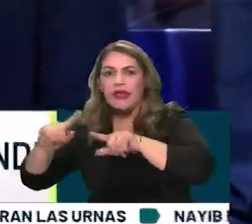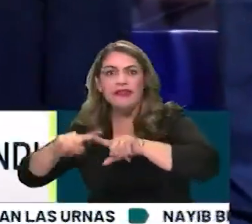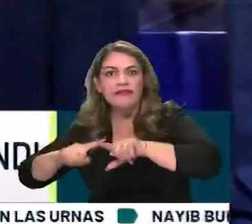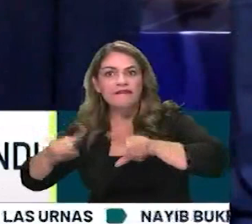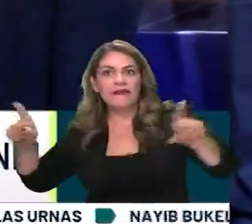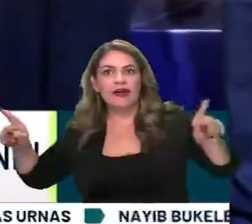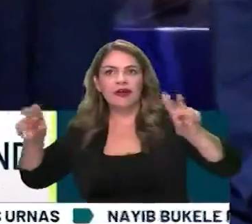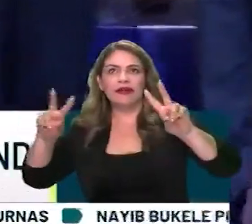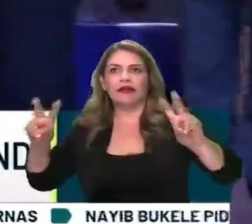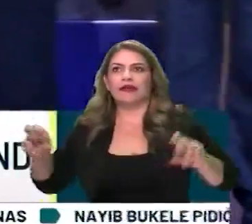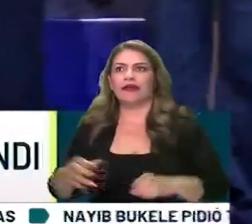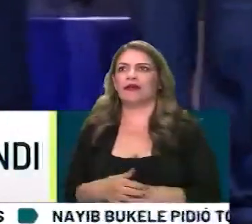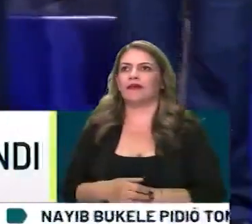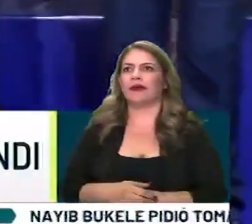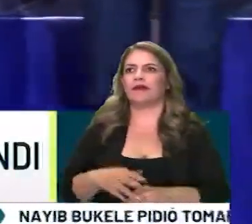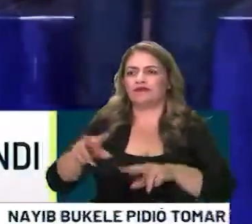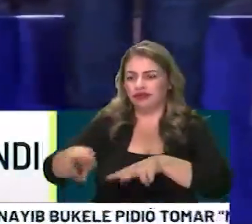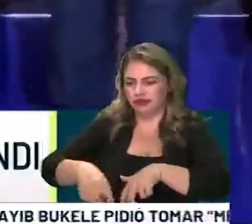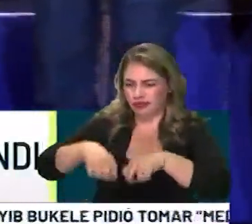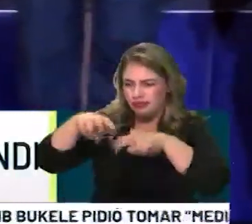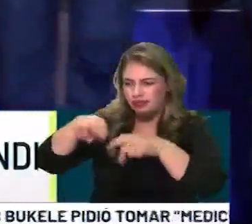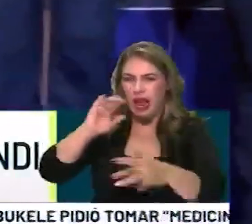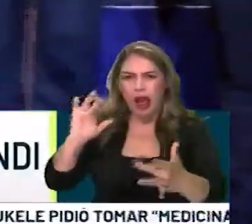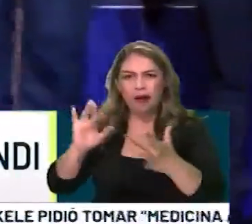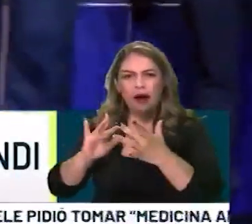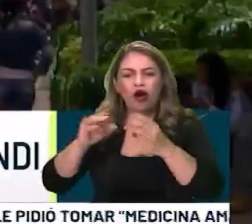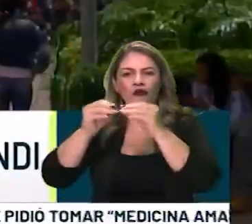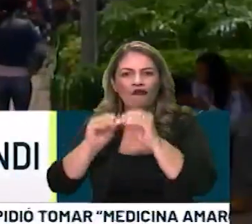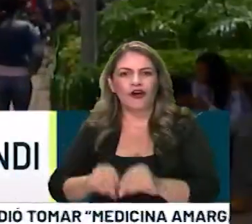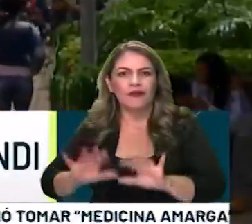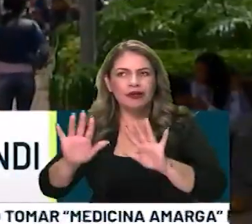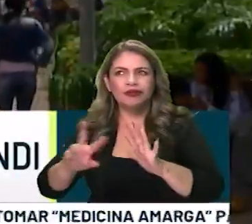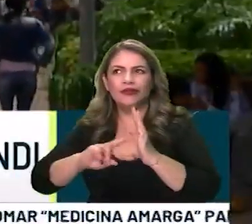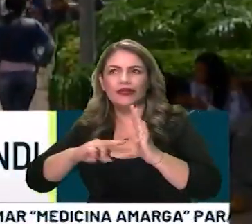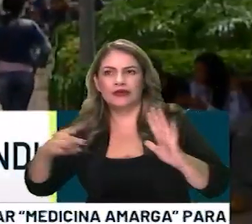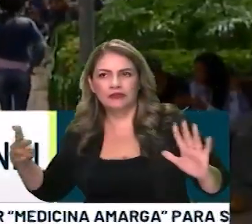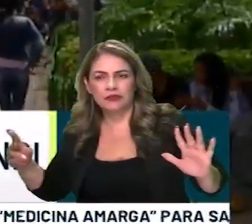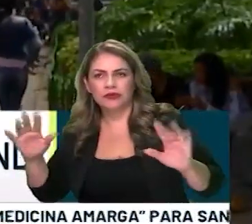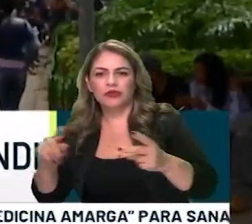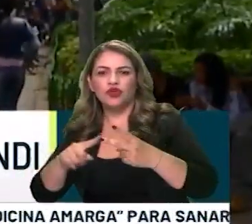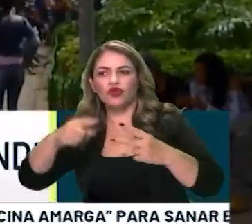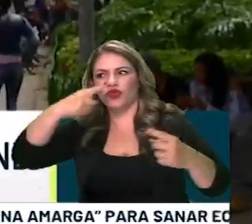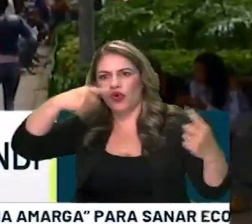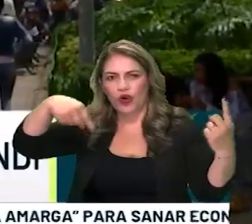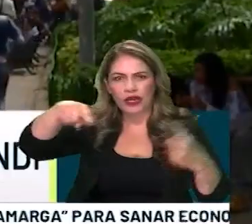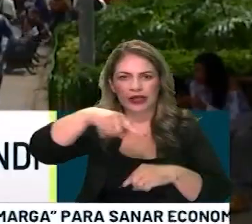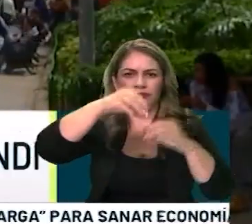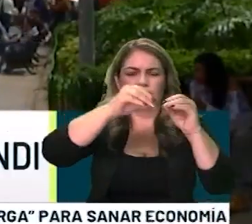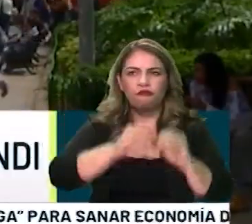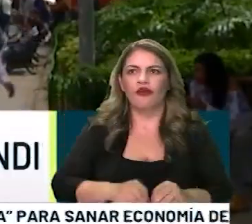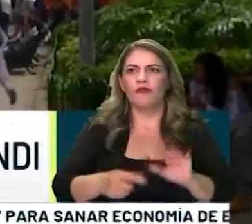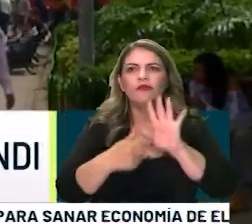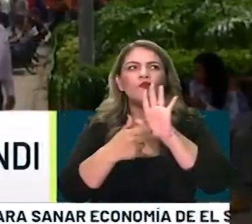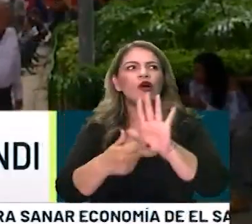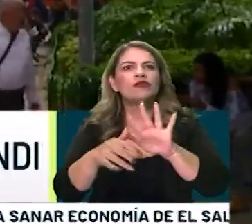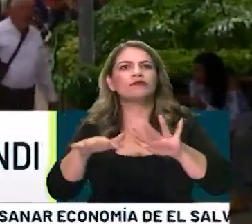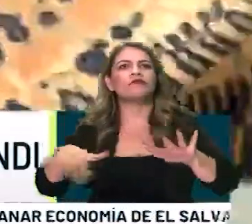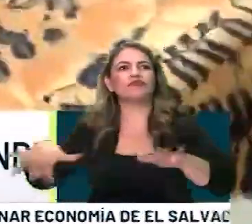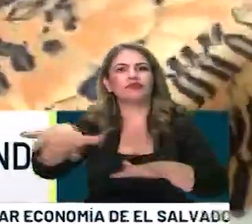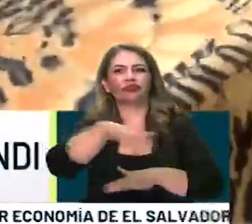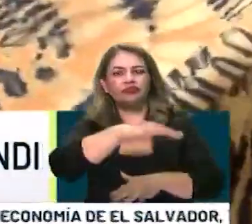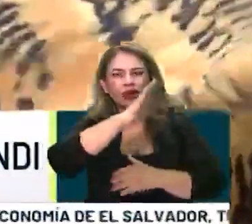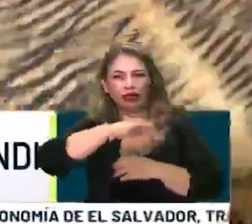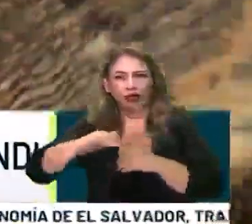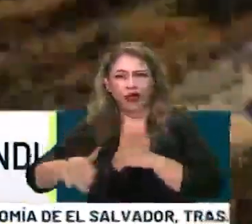áreas como la agricultura por su tecnicismo en el campo y la tierra el turismo con las nuevas formas de mostrar las riquezas de la región y el sector